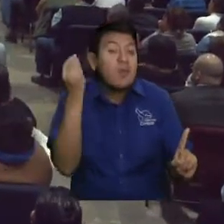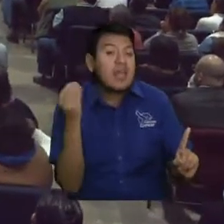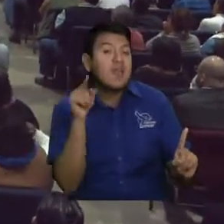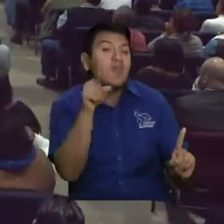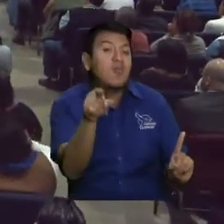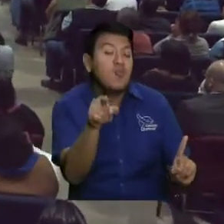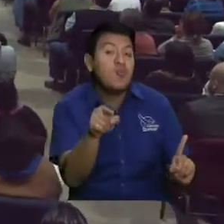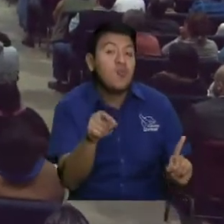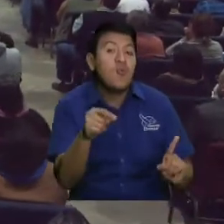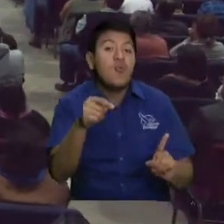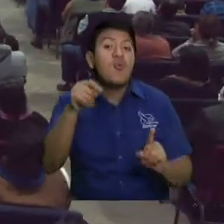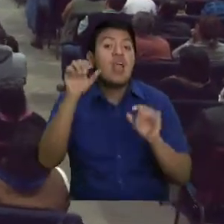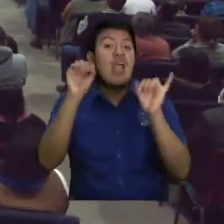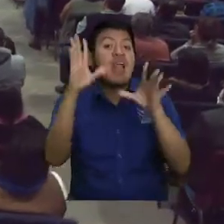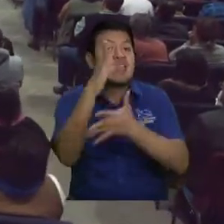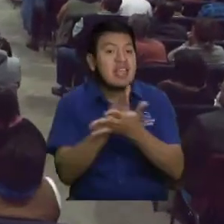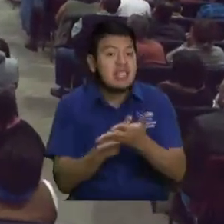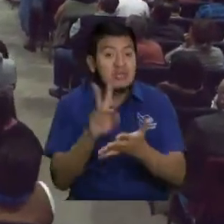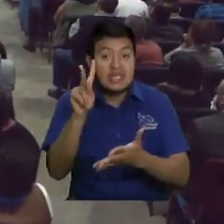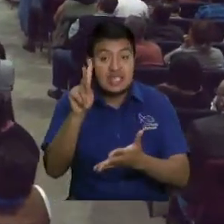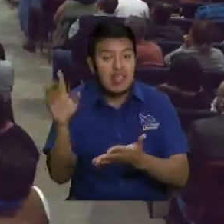rapiña.